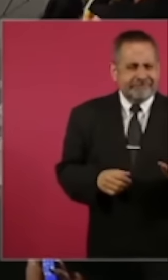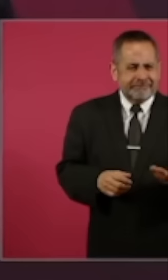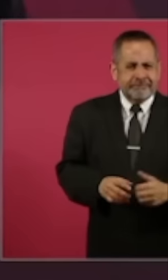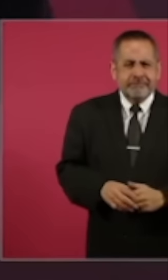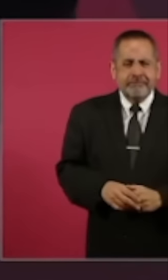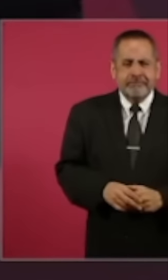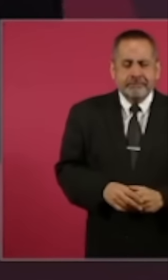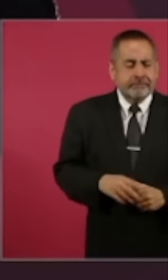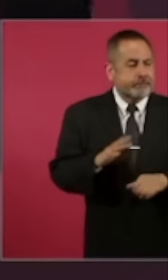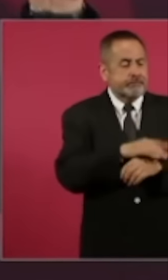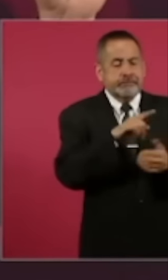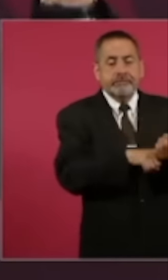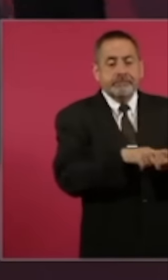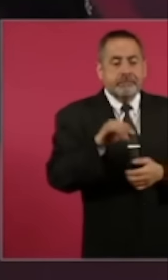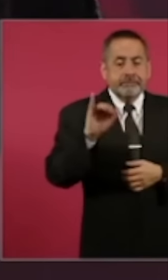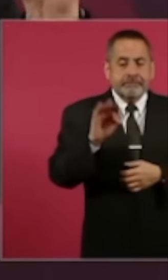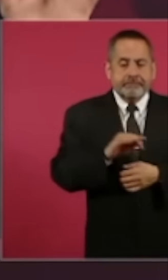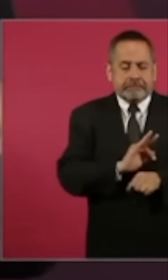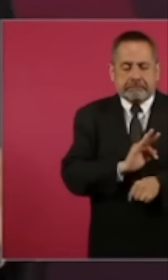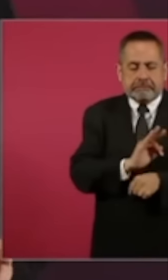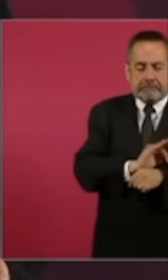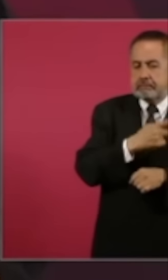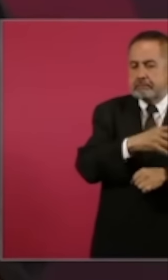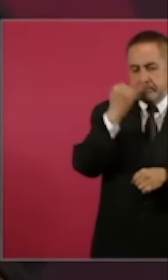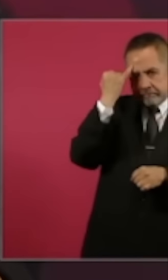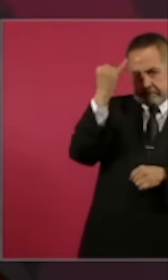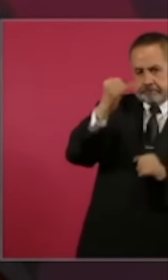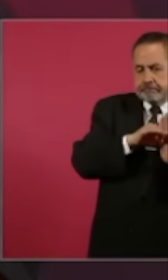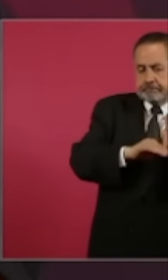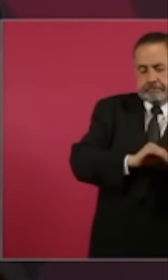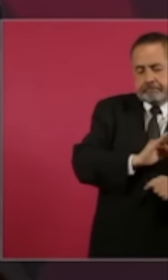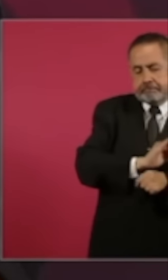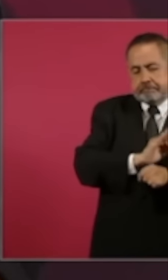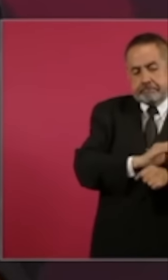porque este organismo tiene sus criterios